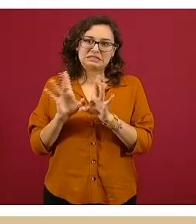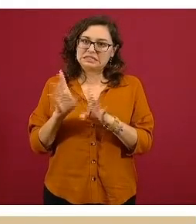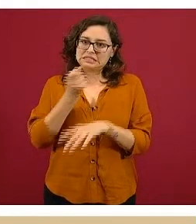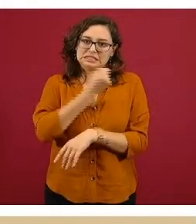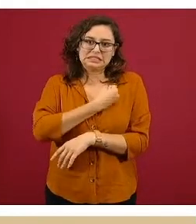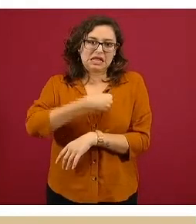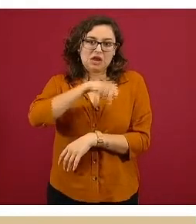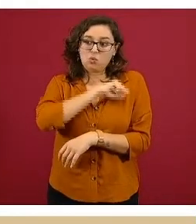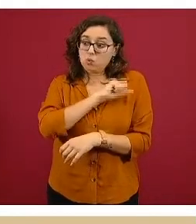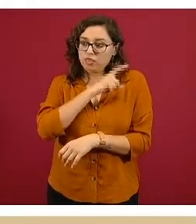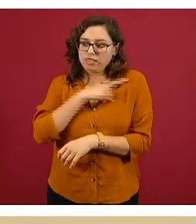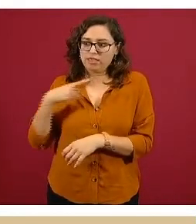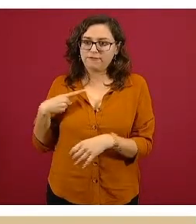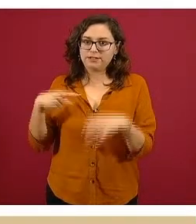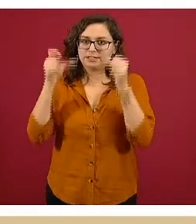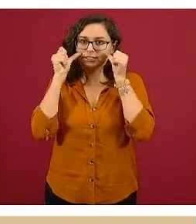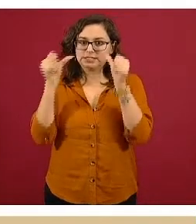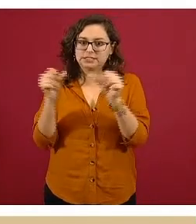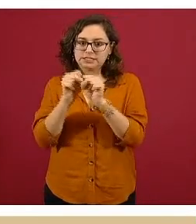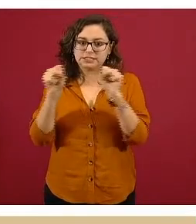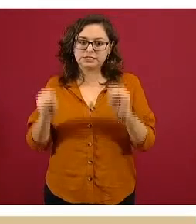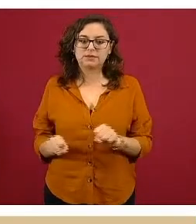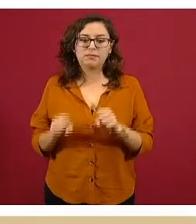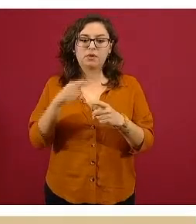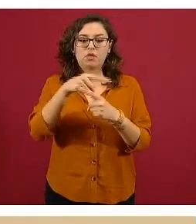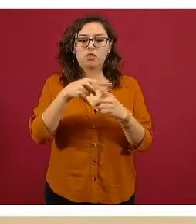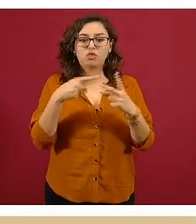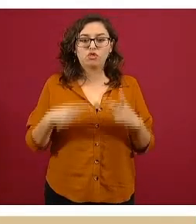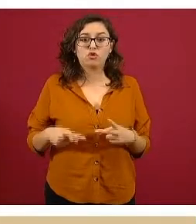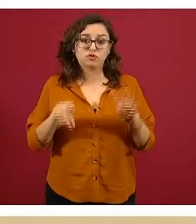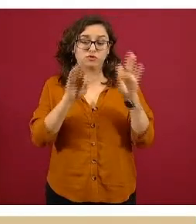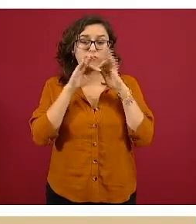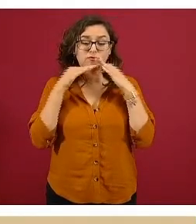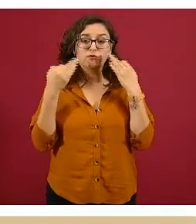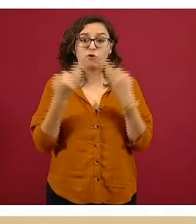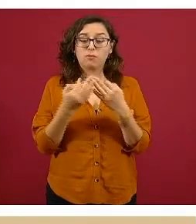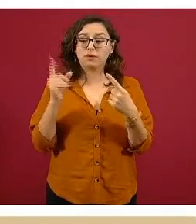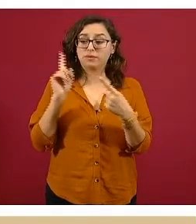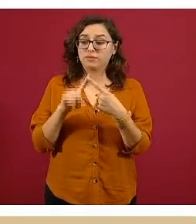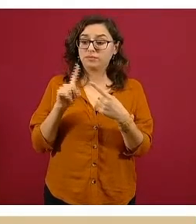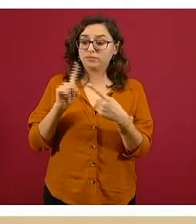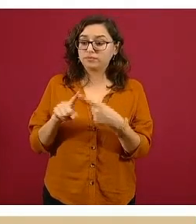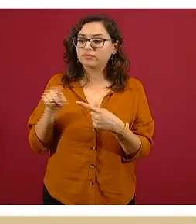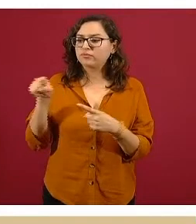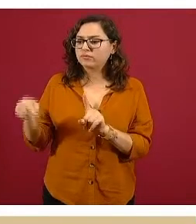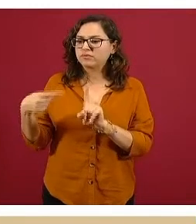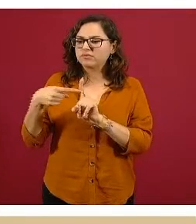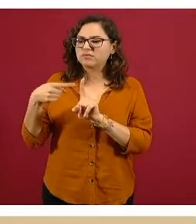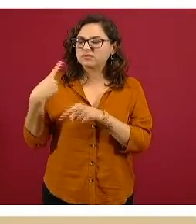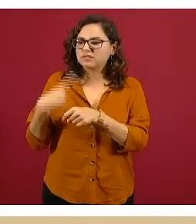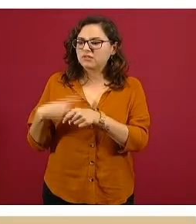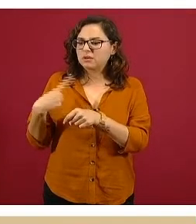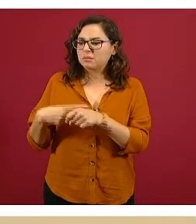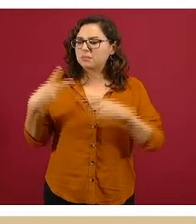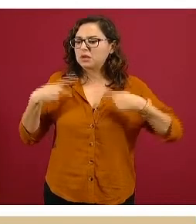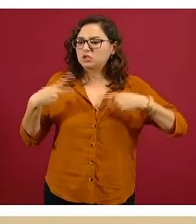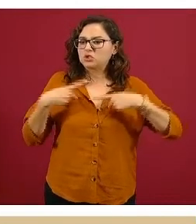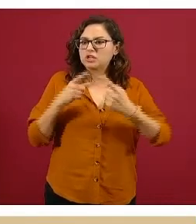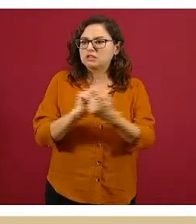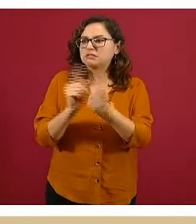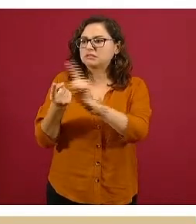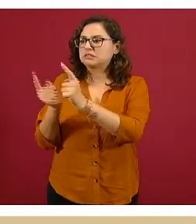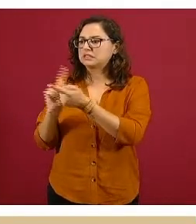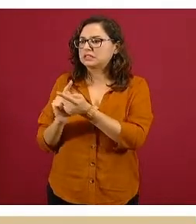acciones se detonan en 2 ámbitos. Una, en las personas que estuvieron en contacto directo con la persona que presentó